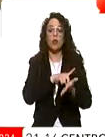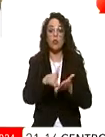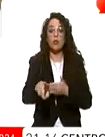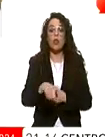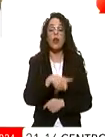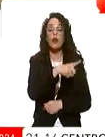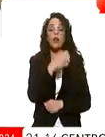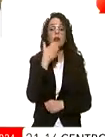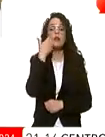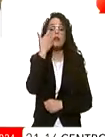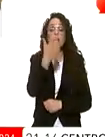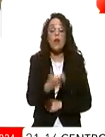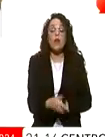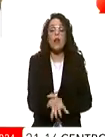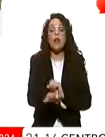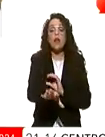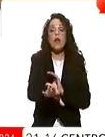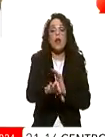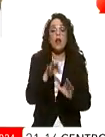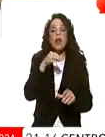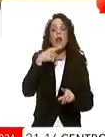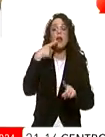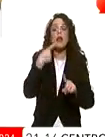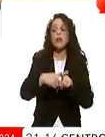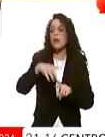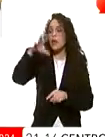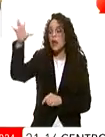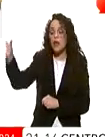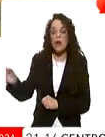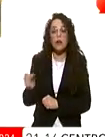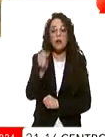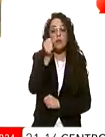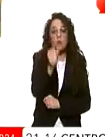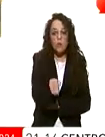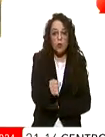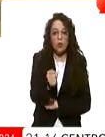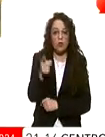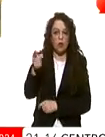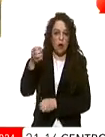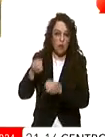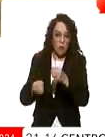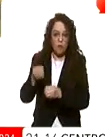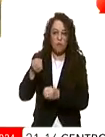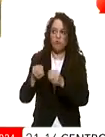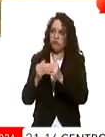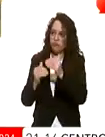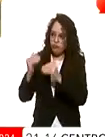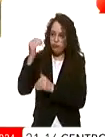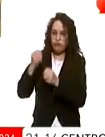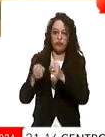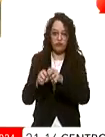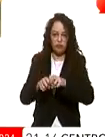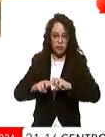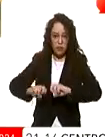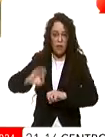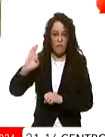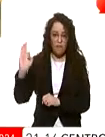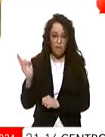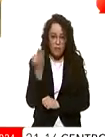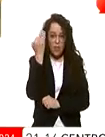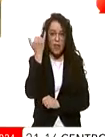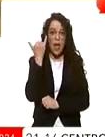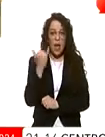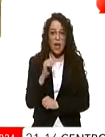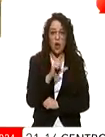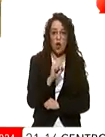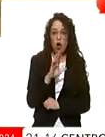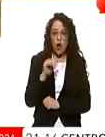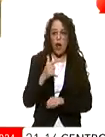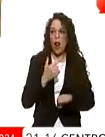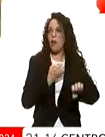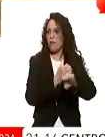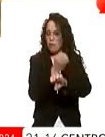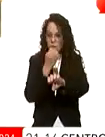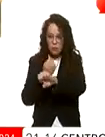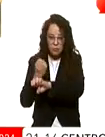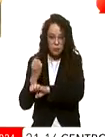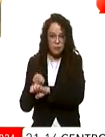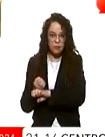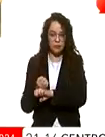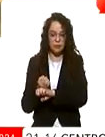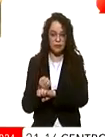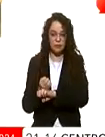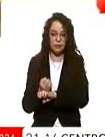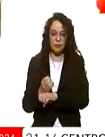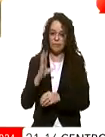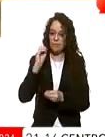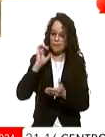Poder Judicial federal y locales. Muy bien. Pues, magistrado Felipe de la Mata Pizaña, muchas gracias por estos minutos en